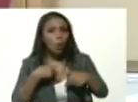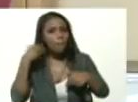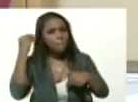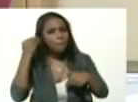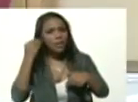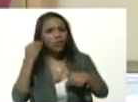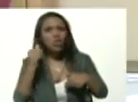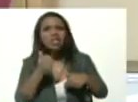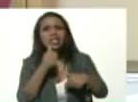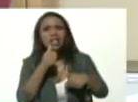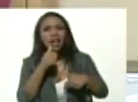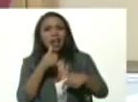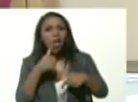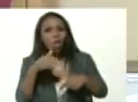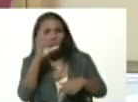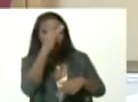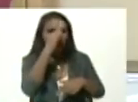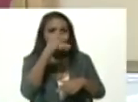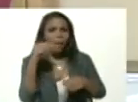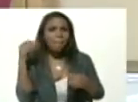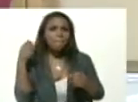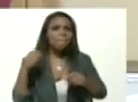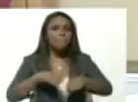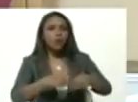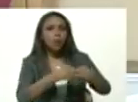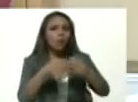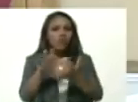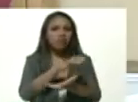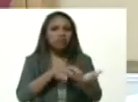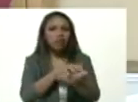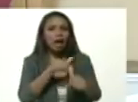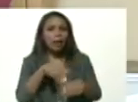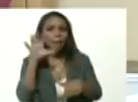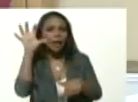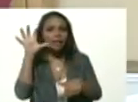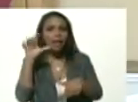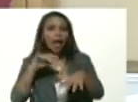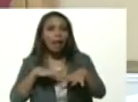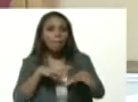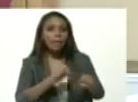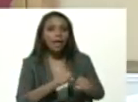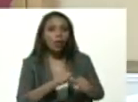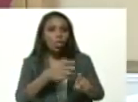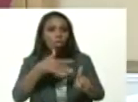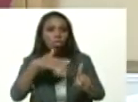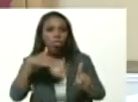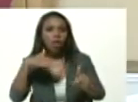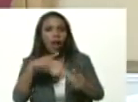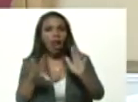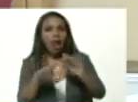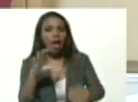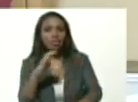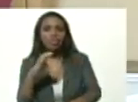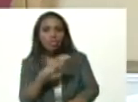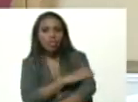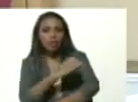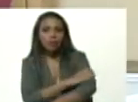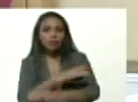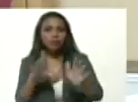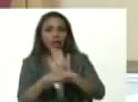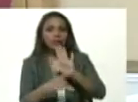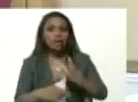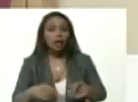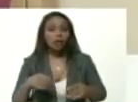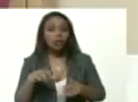quienes sabotean al país, ya anotan el imperio, los conspiradores, la derecha anotan a sabotear el